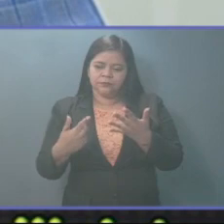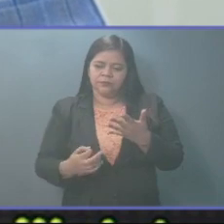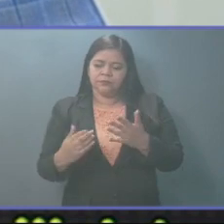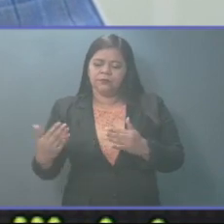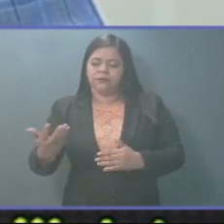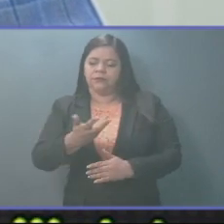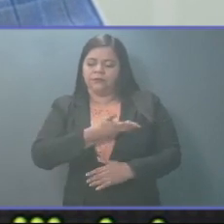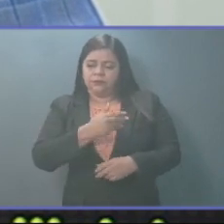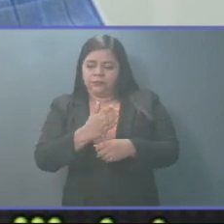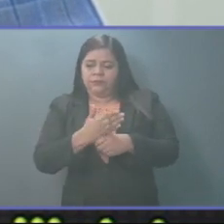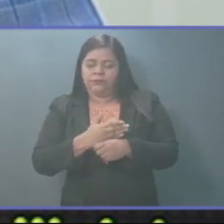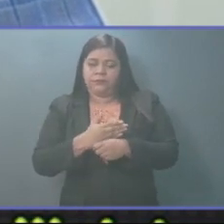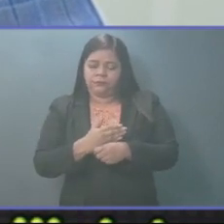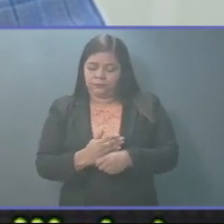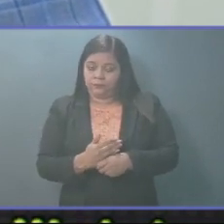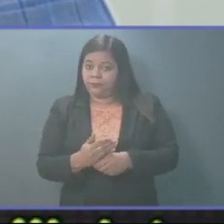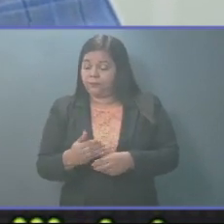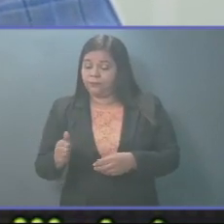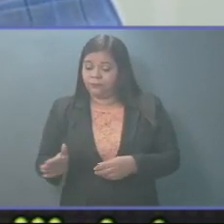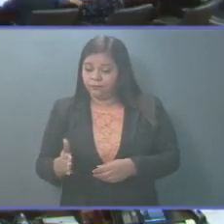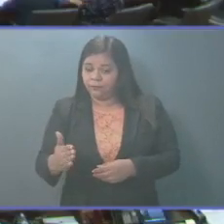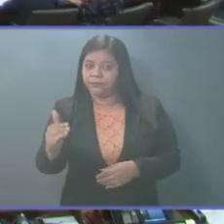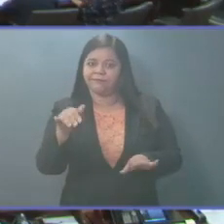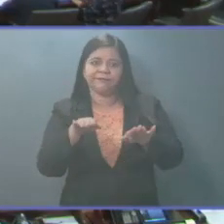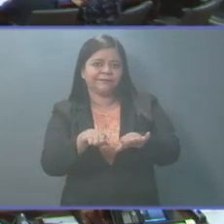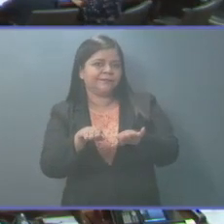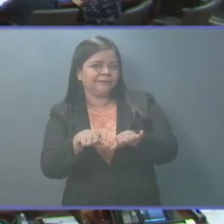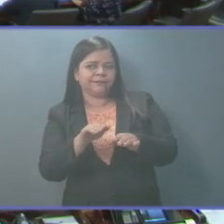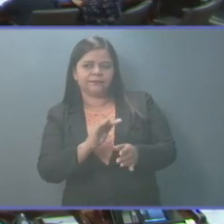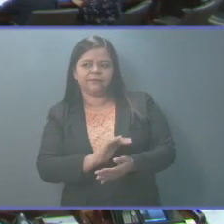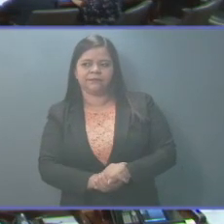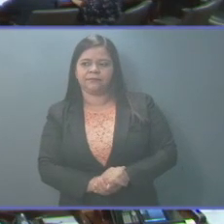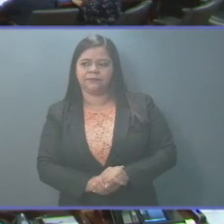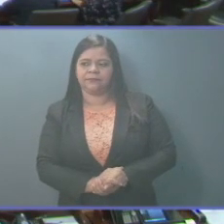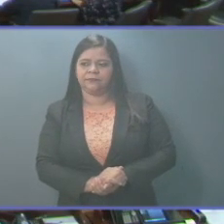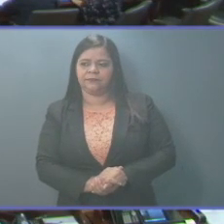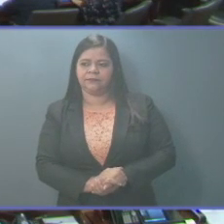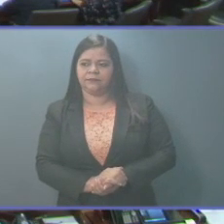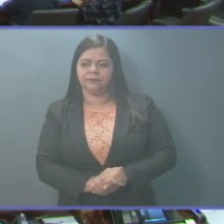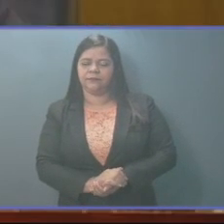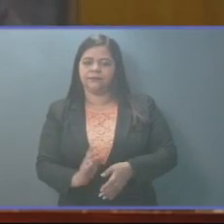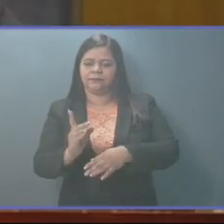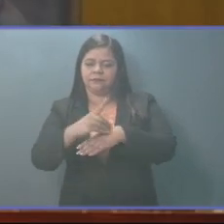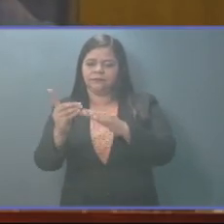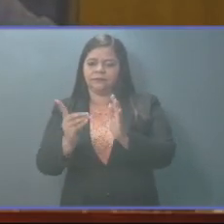grupo parlamentario del PDC, presidente. Muchas gracias. Diputado Jorge Juárez tiene...